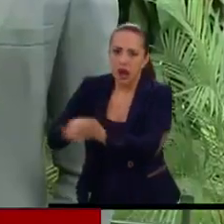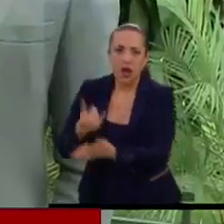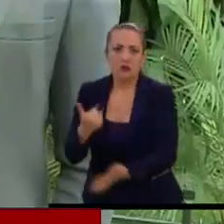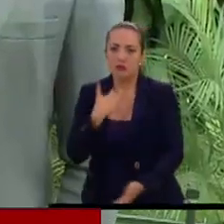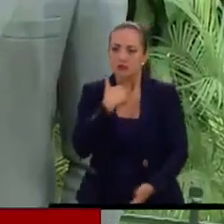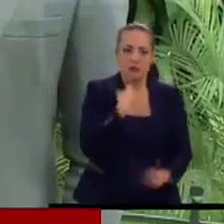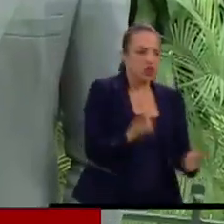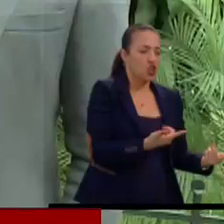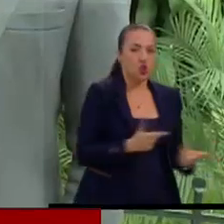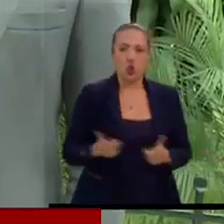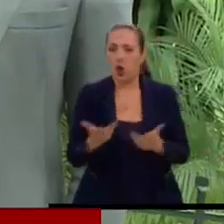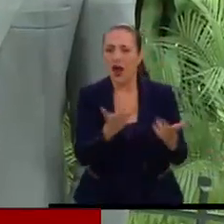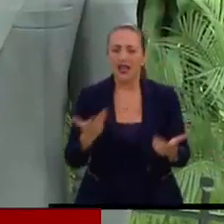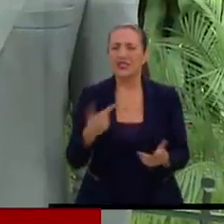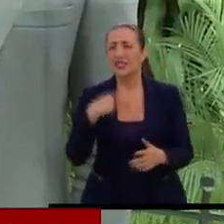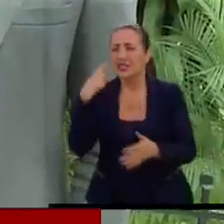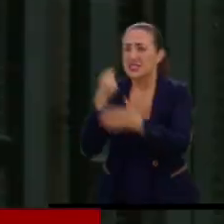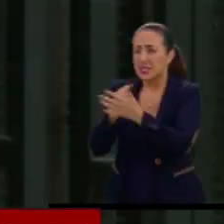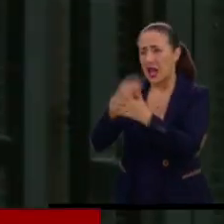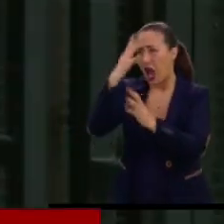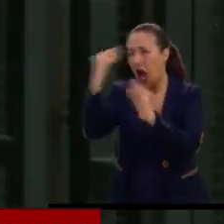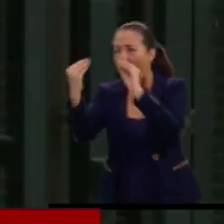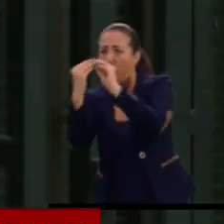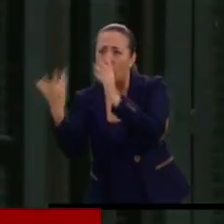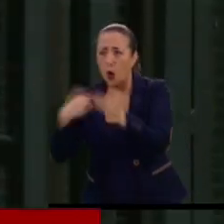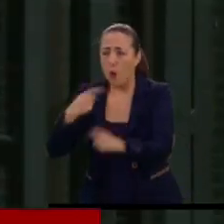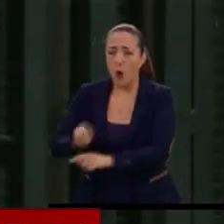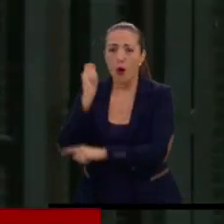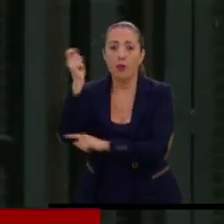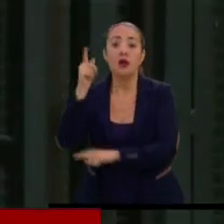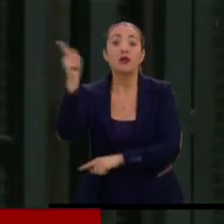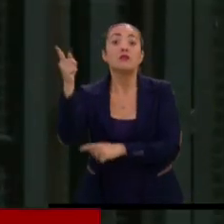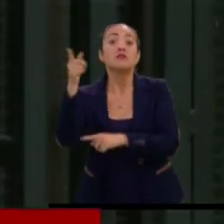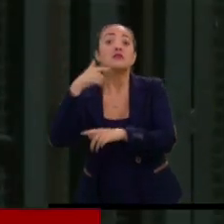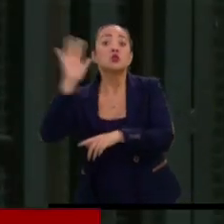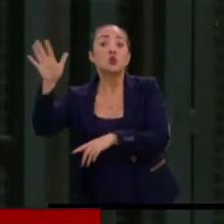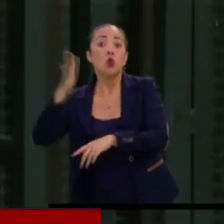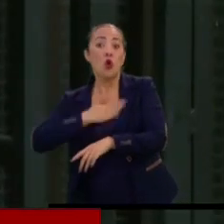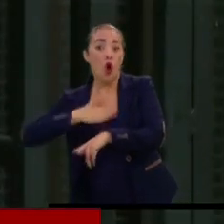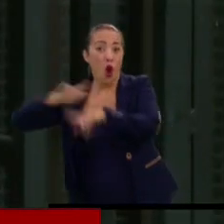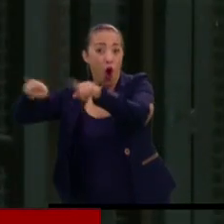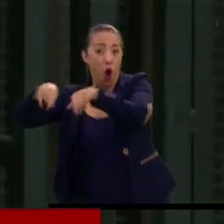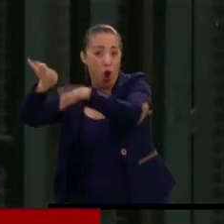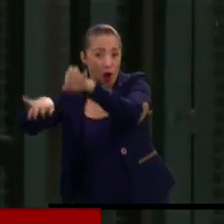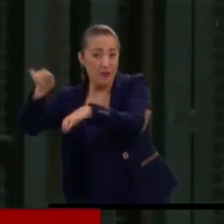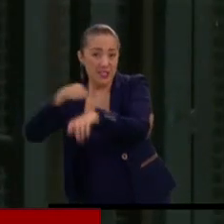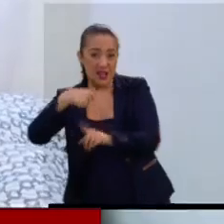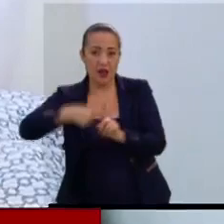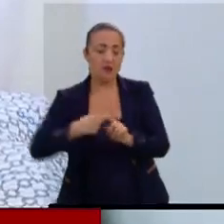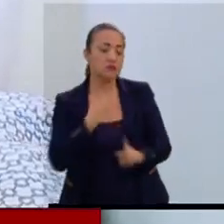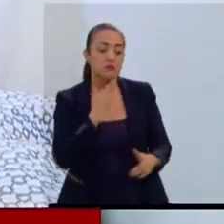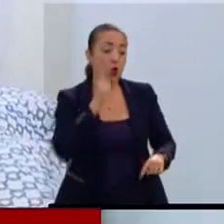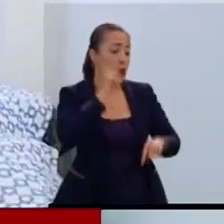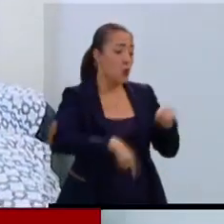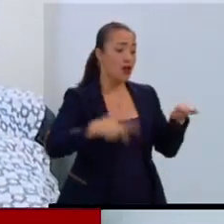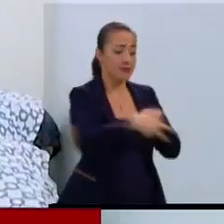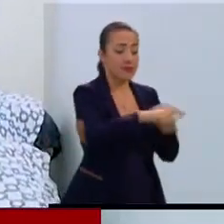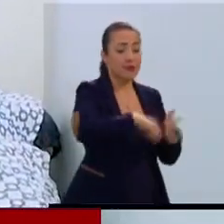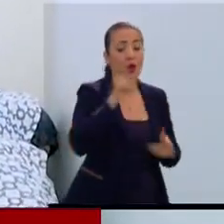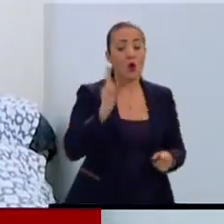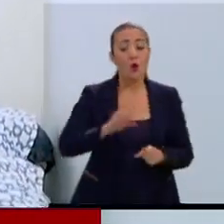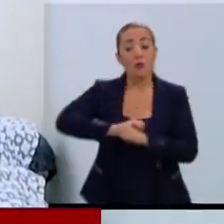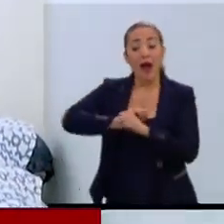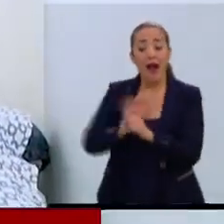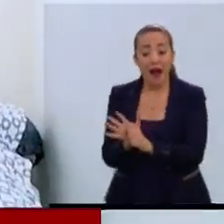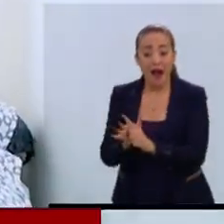por lo que buscó algún acuerdo con la entidad. La agencia dice que no ve motivos para terminar el contrato, ya que esta pandemia no